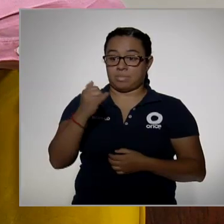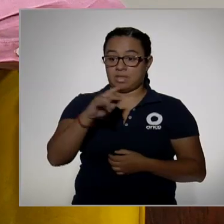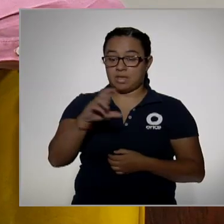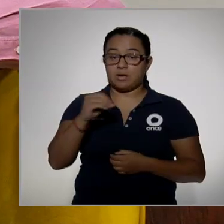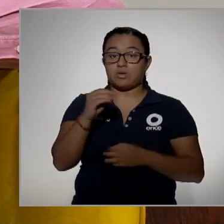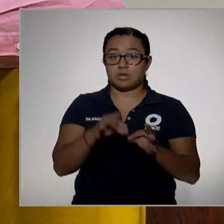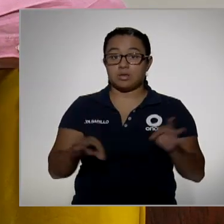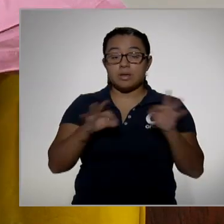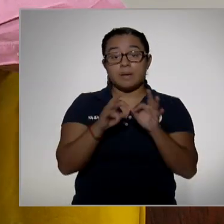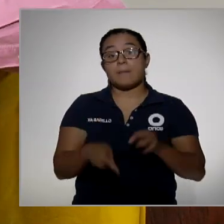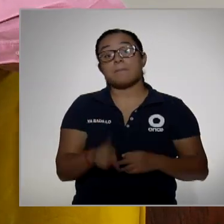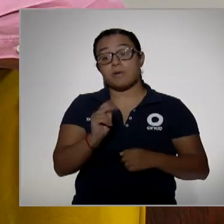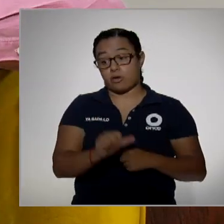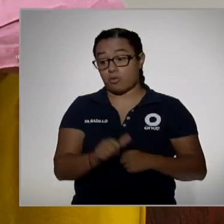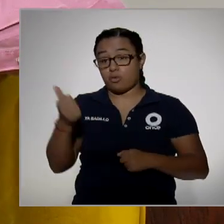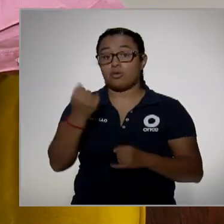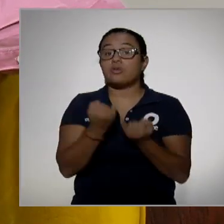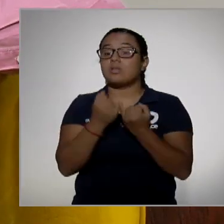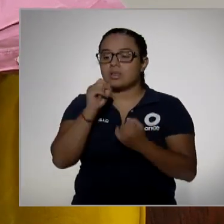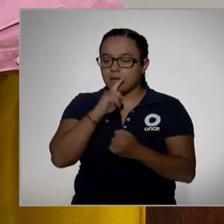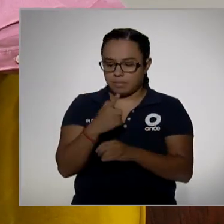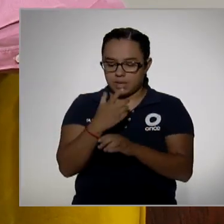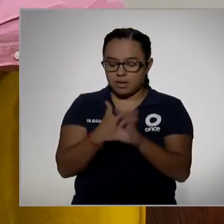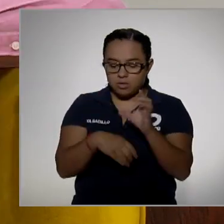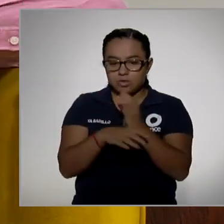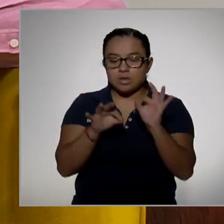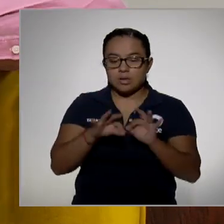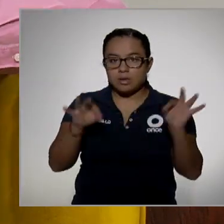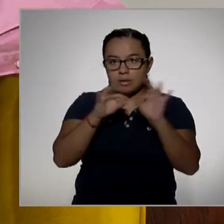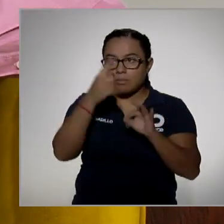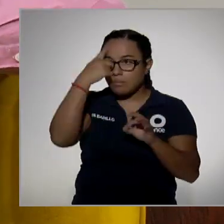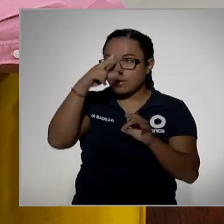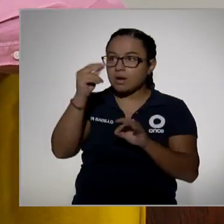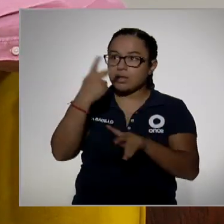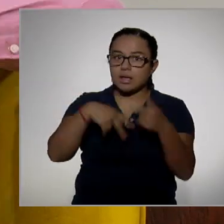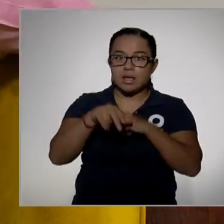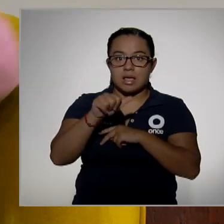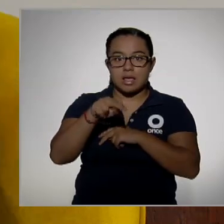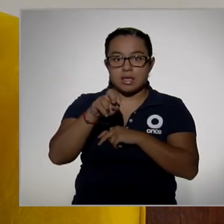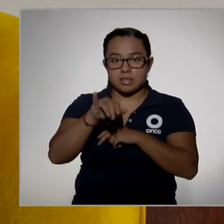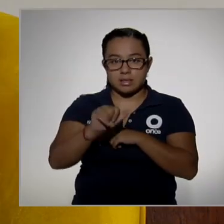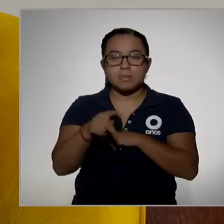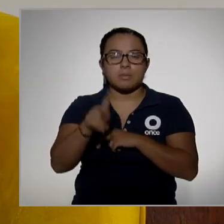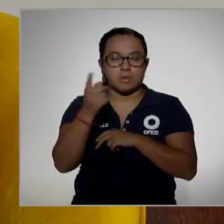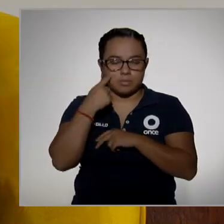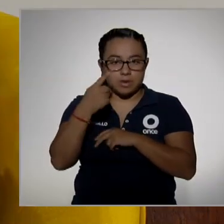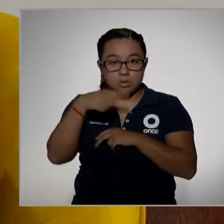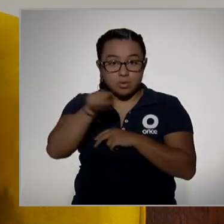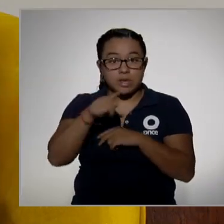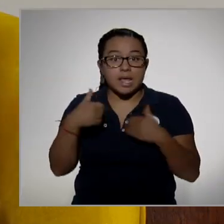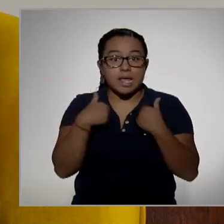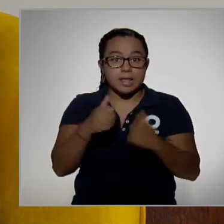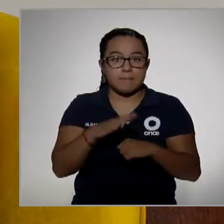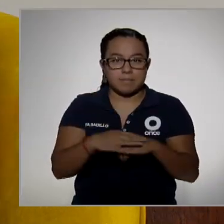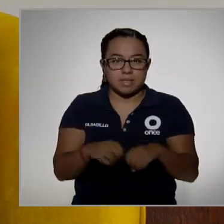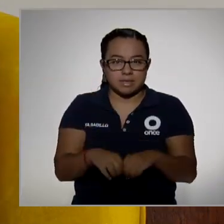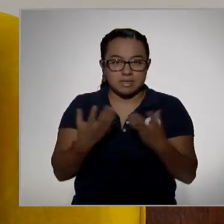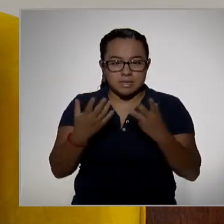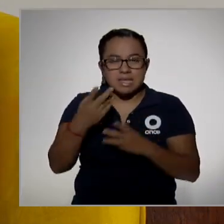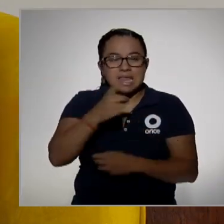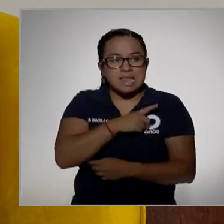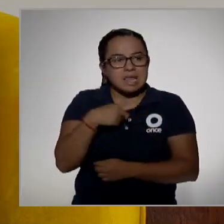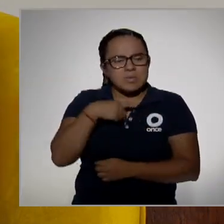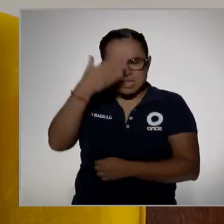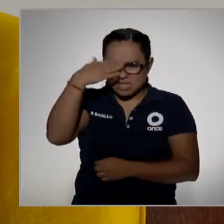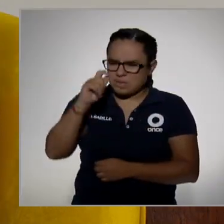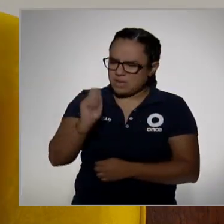otros elementos también son importantes para que no haya anemia pero para que nosotros entendamos todos nos pongamos en el mismo canal y sepamos